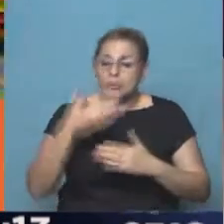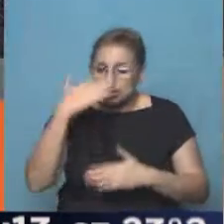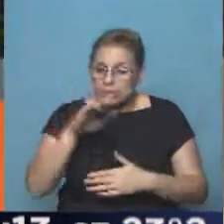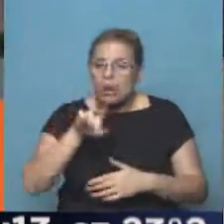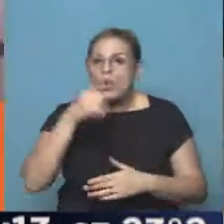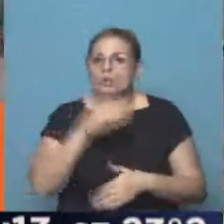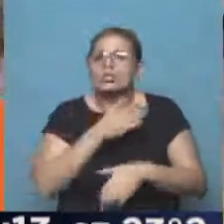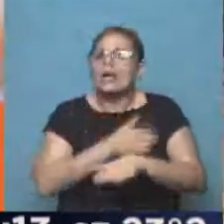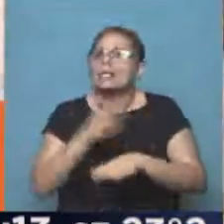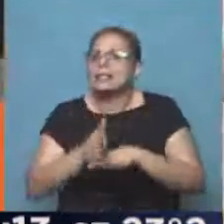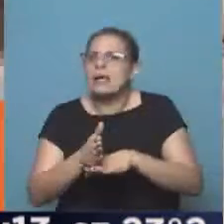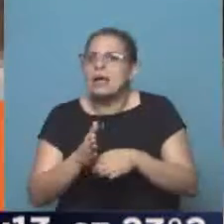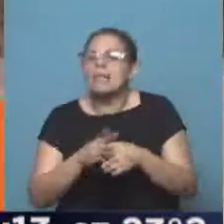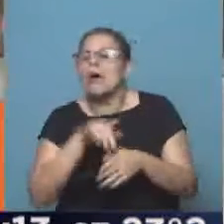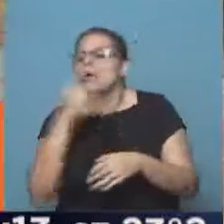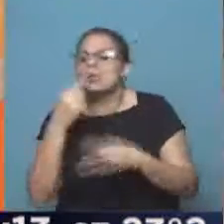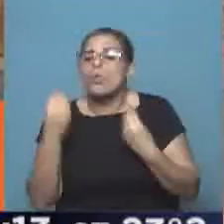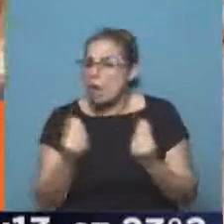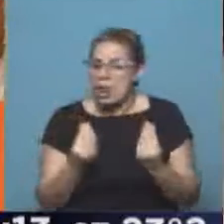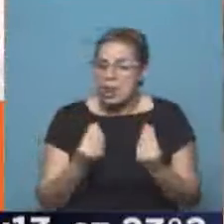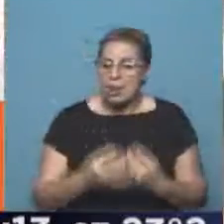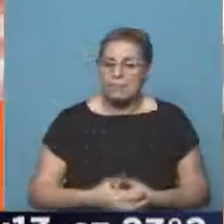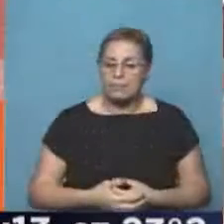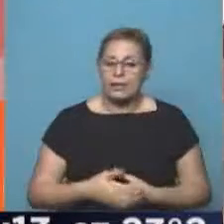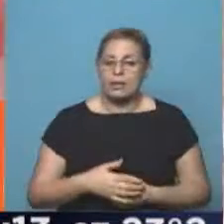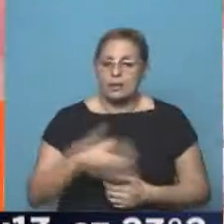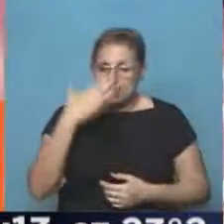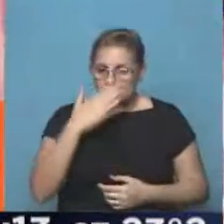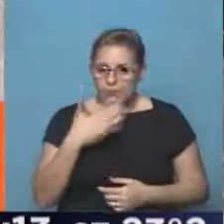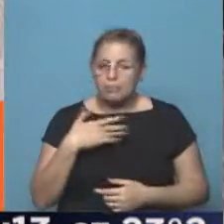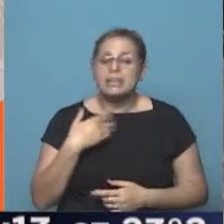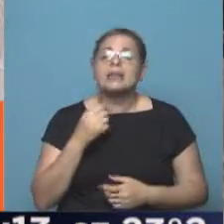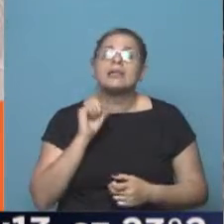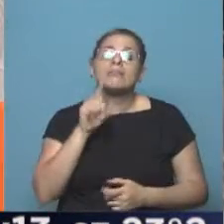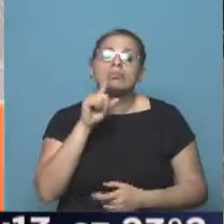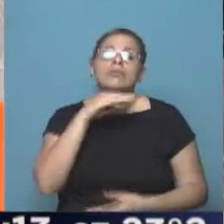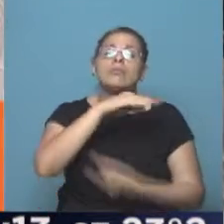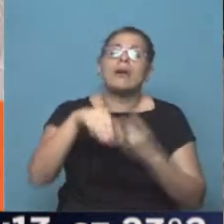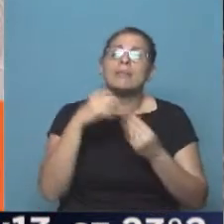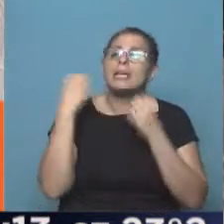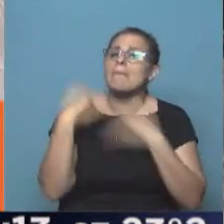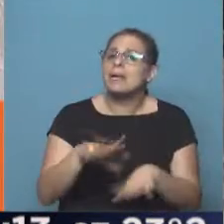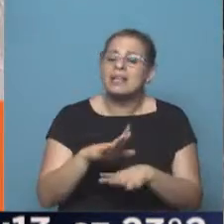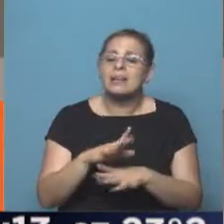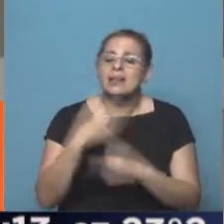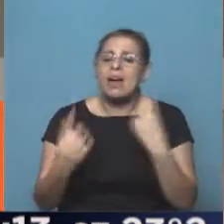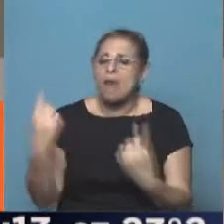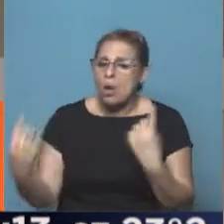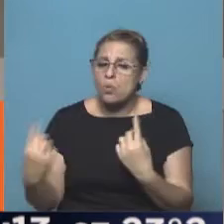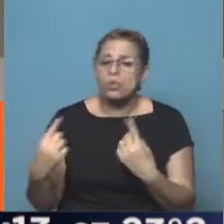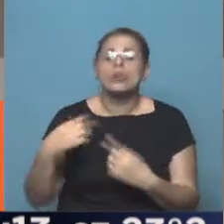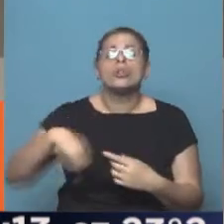otras etapas, que son las que después del relevo surge lo que cada familia perdió puntualmente, y ahí tratamos